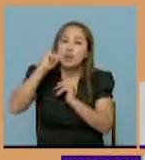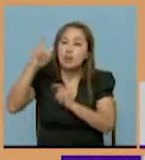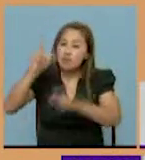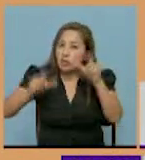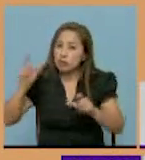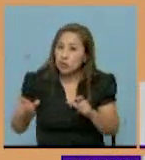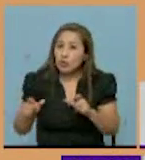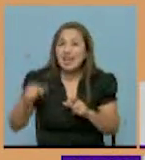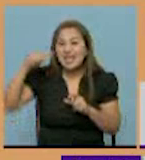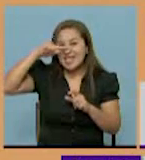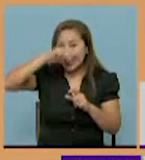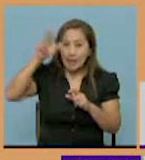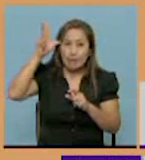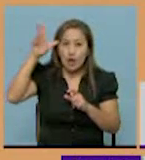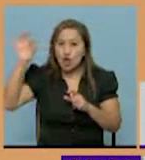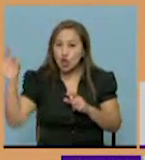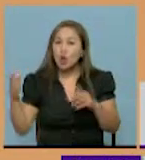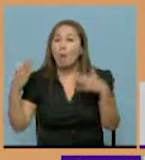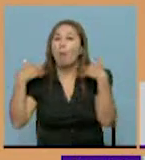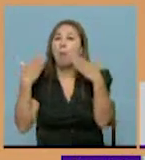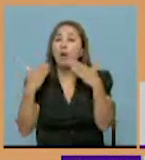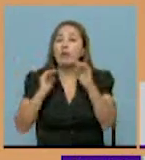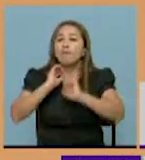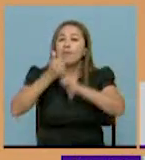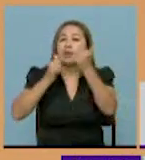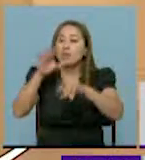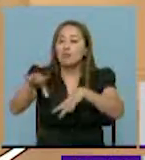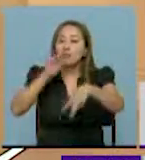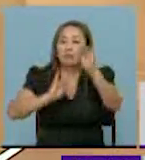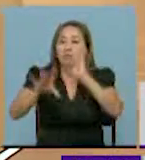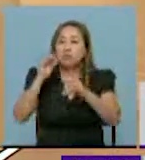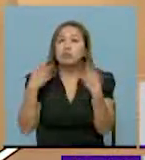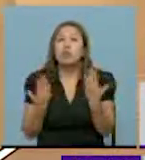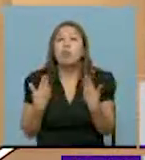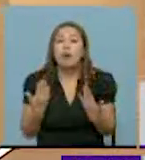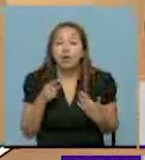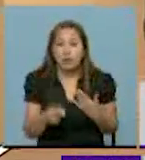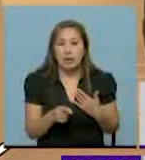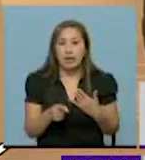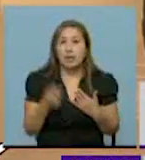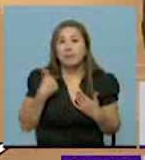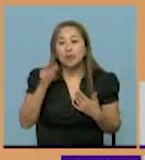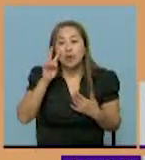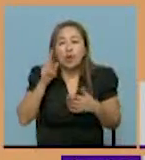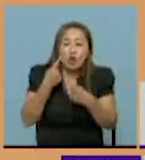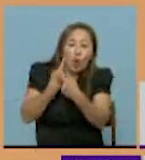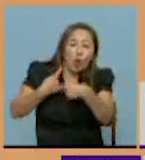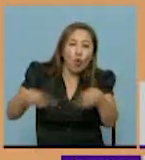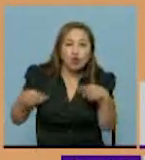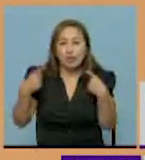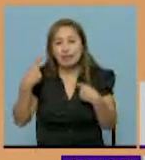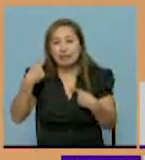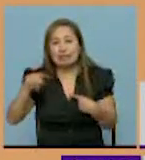de las cuales 7.800 están habilitadas para participar de este sorteo. Quiere decir que no tienen observaciones